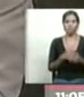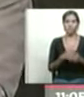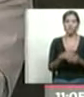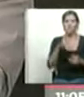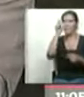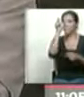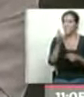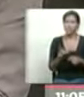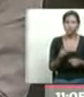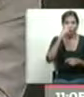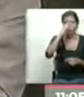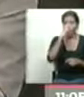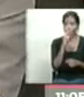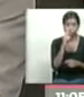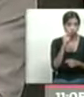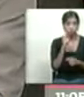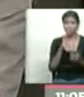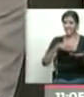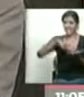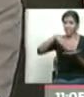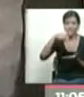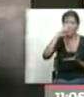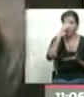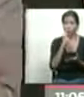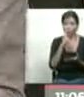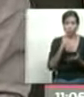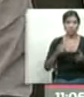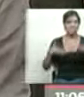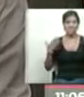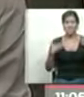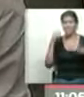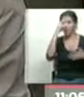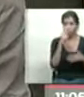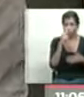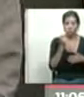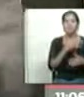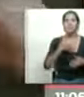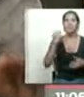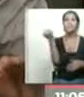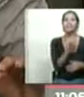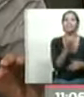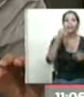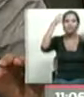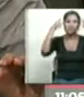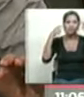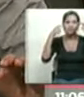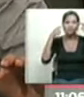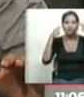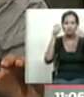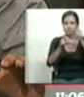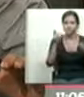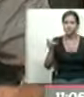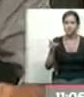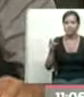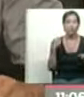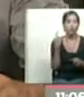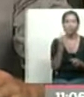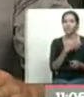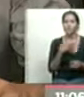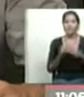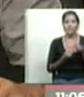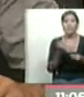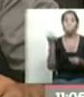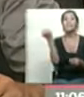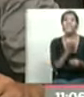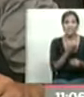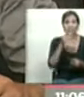transita por el odio, que camina en el odio, que se regodea en el odio y que quiere asesinar chavistas. Es la única cosa que quieren hacer. Asesinar